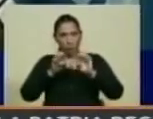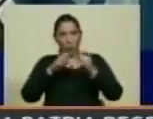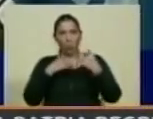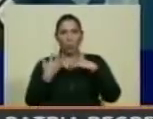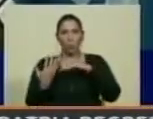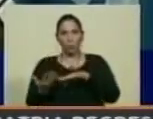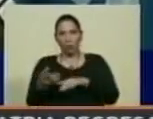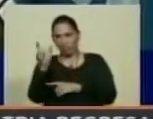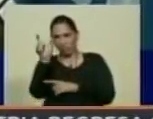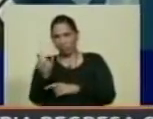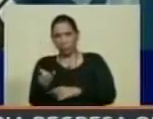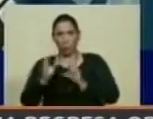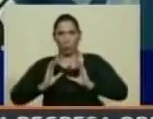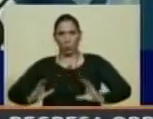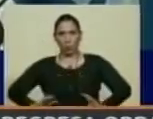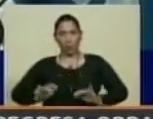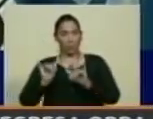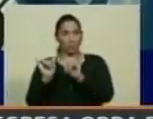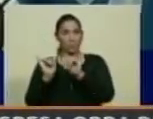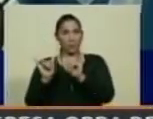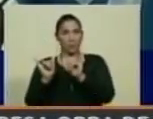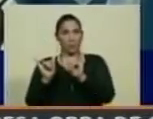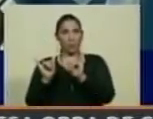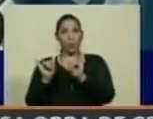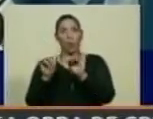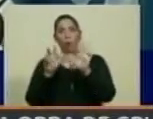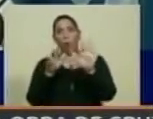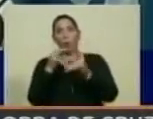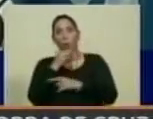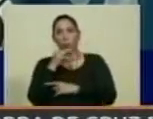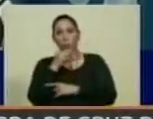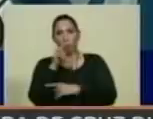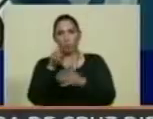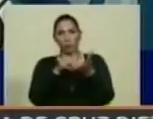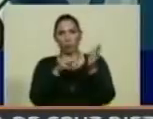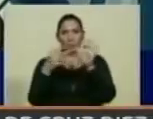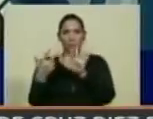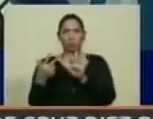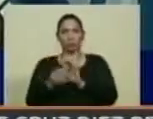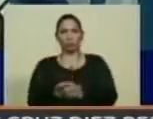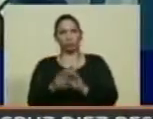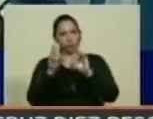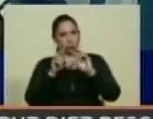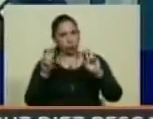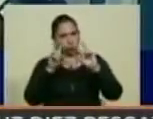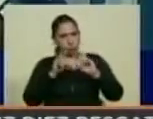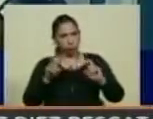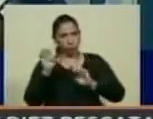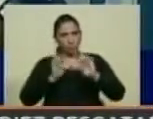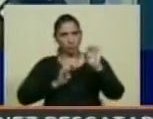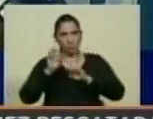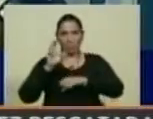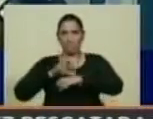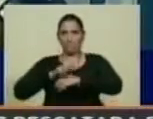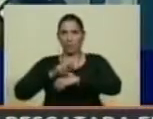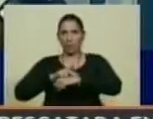octubre del año 2018. Dicho procedimiento fue realizado por el médico